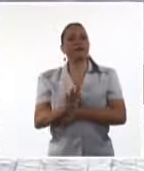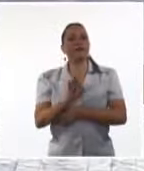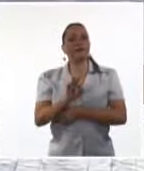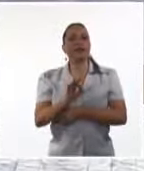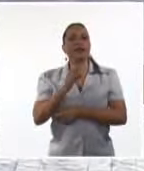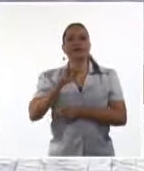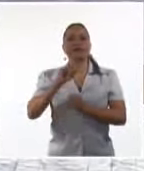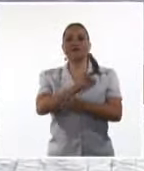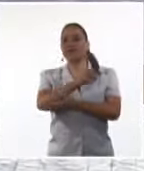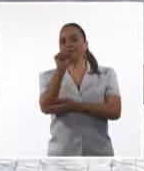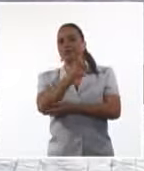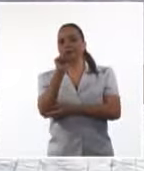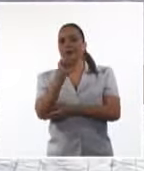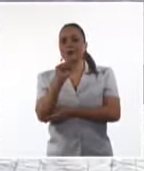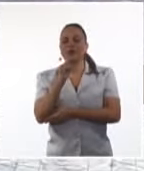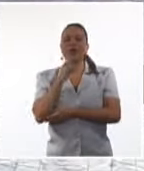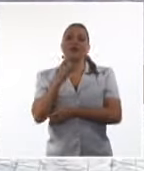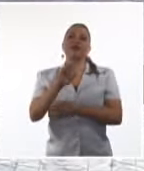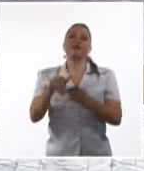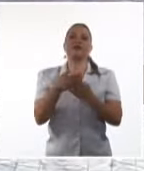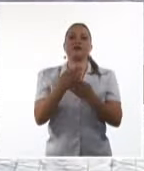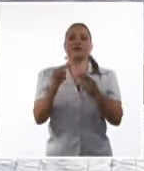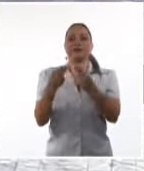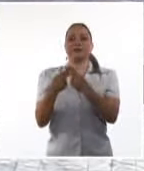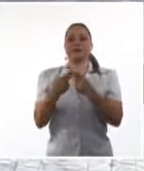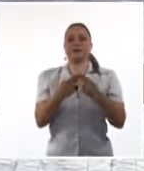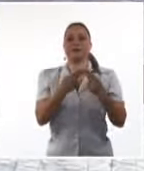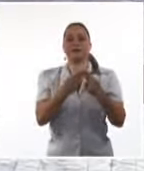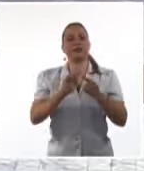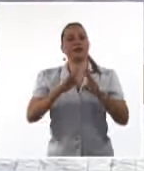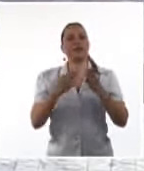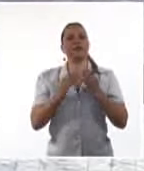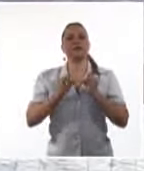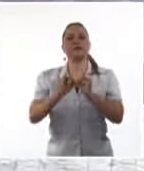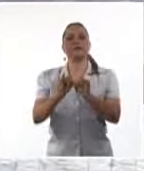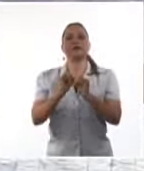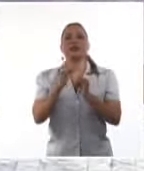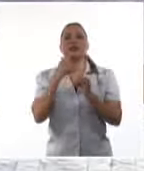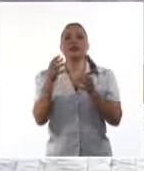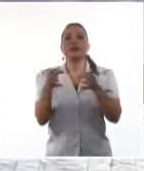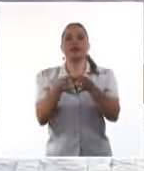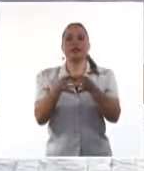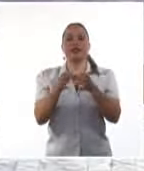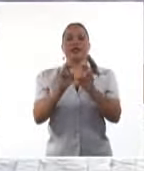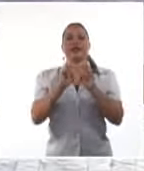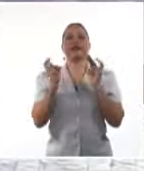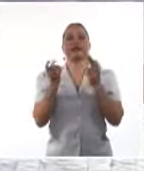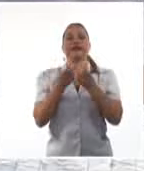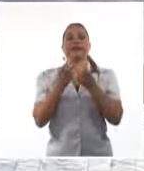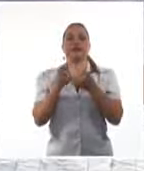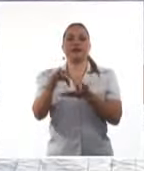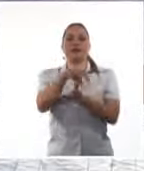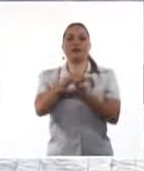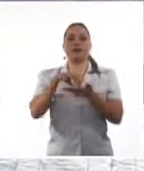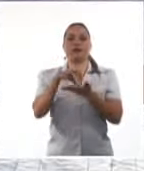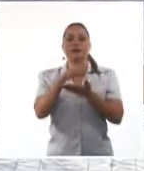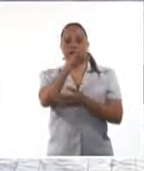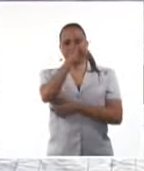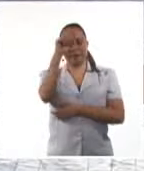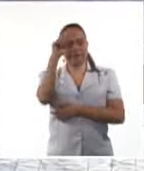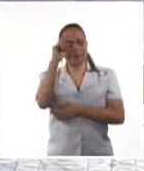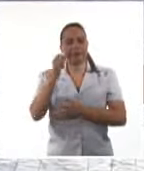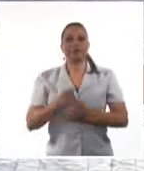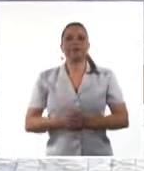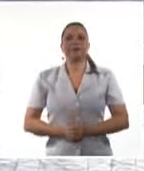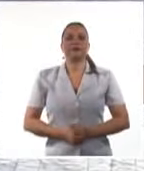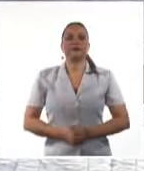en esta competencia en los últimos 10 torneos. Esta es la información acerca del Playa Girón directamente desde Santi Espíritus. Reportamos Giselle Filiu